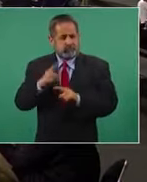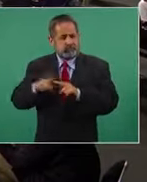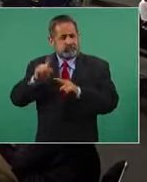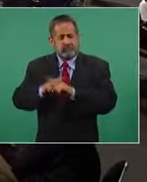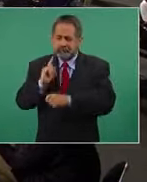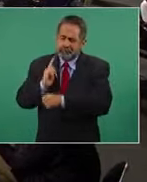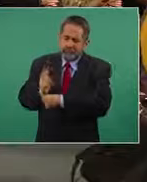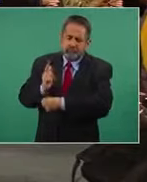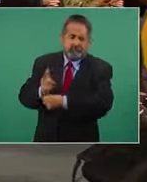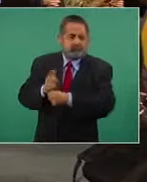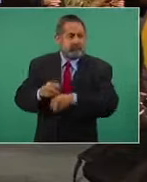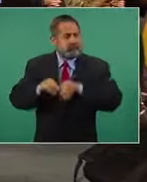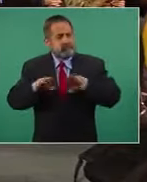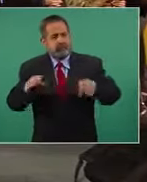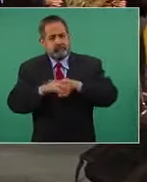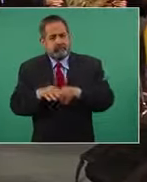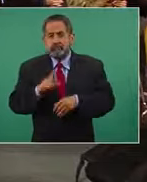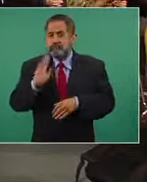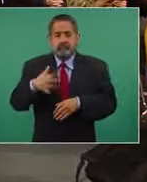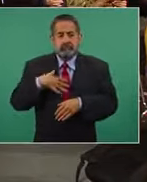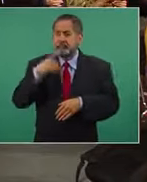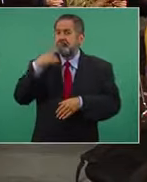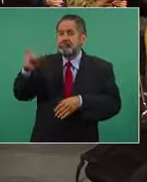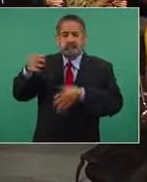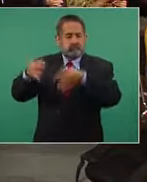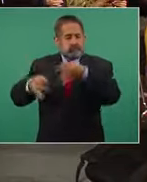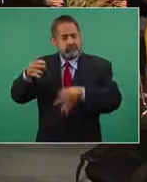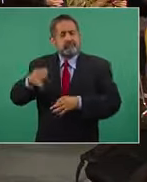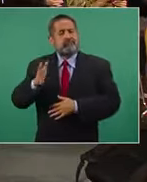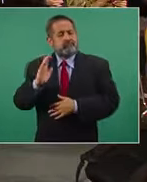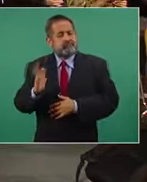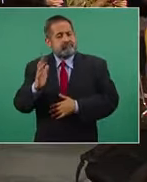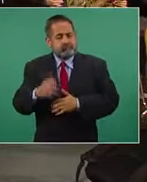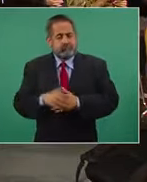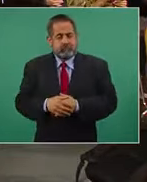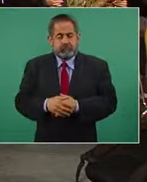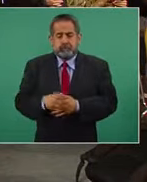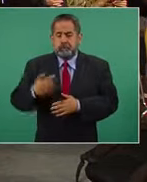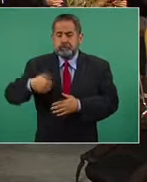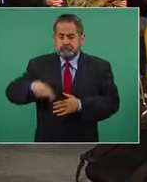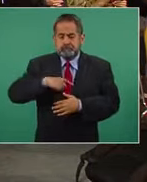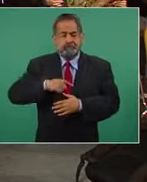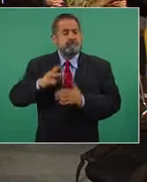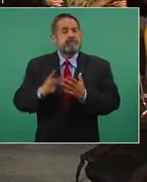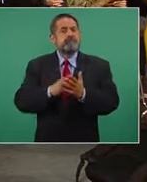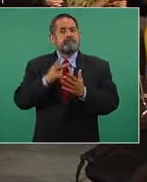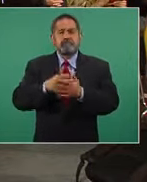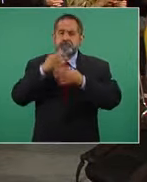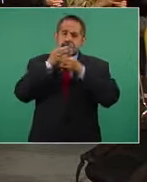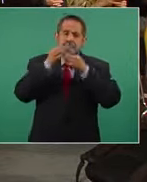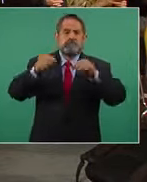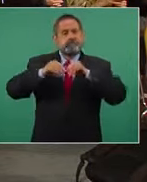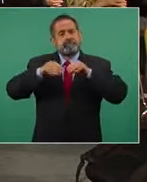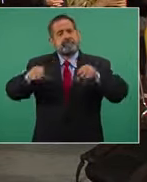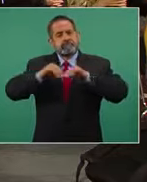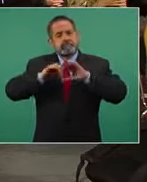maneras, incluso ante tribunales. A pesar de que hemos dado a conocer esta lamentable